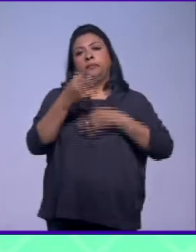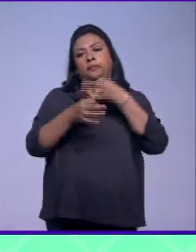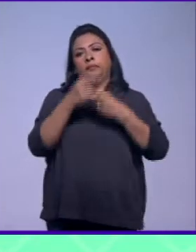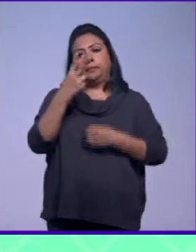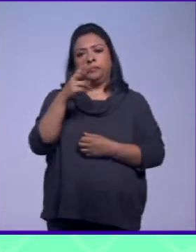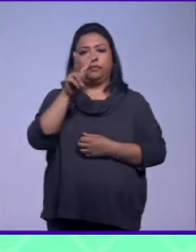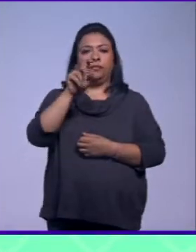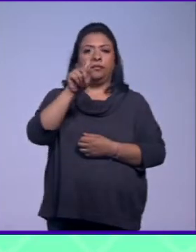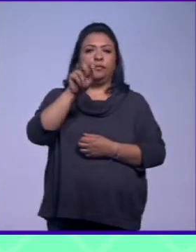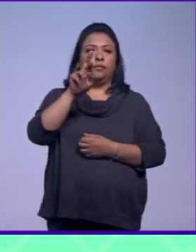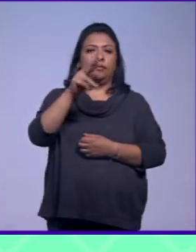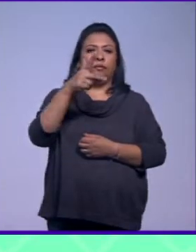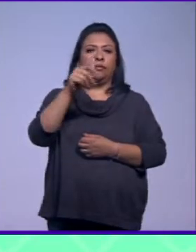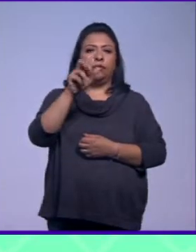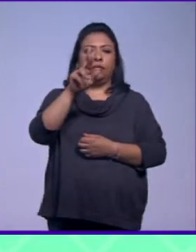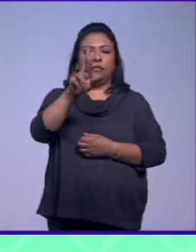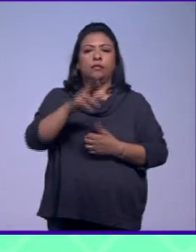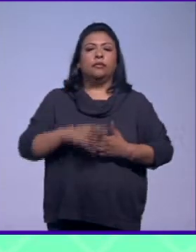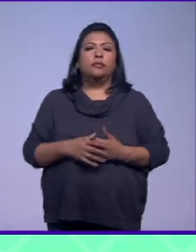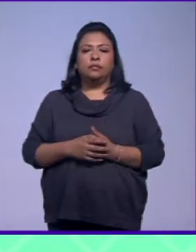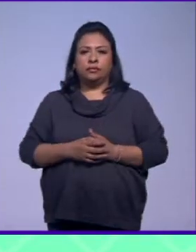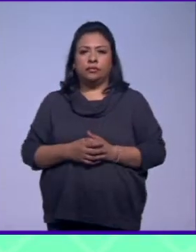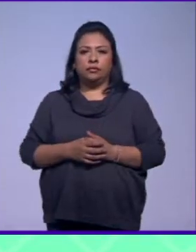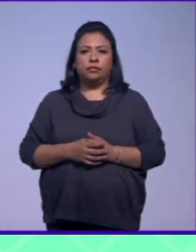22 víctor gaspar